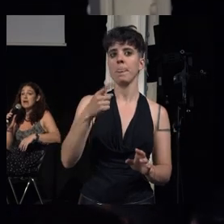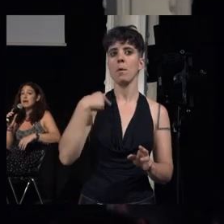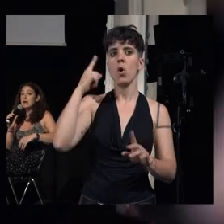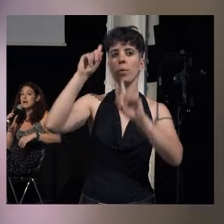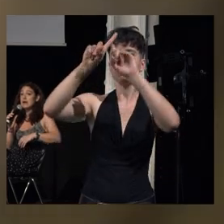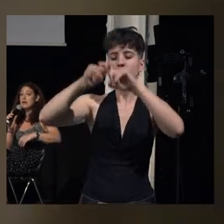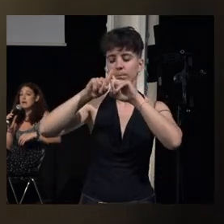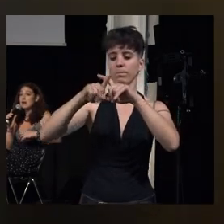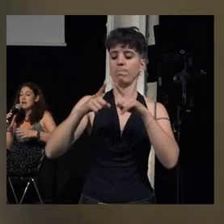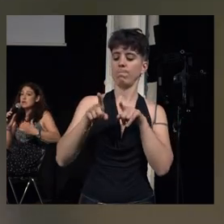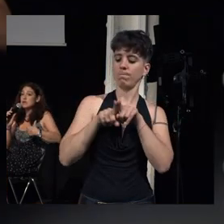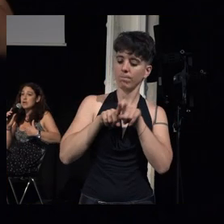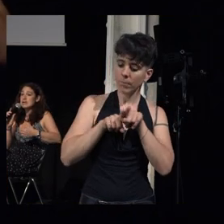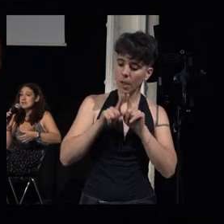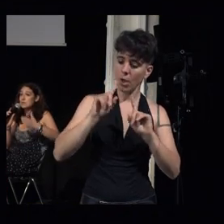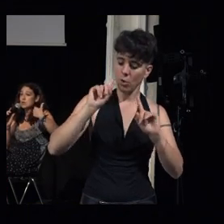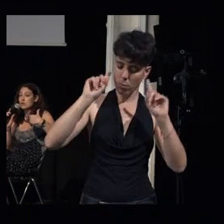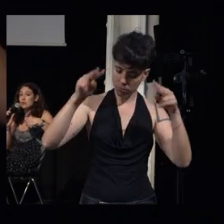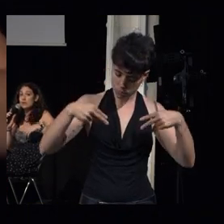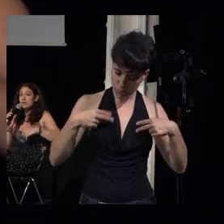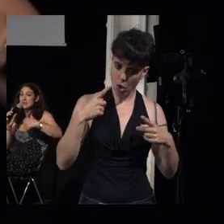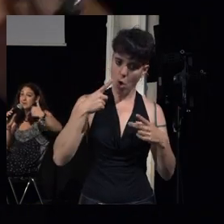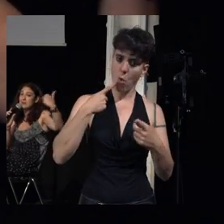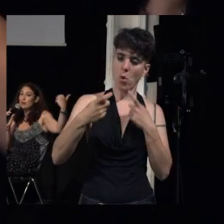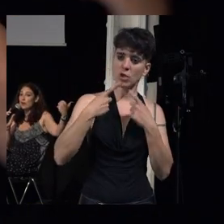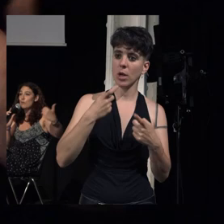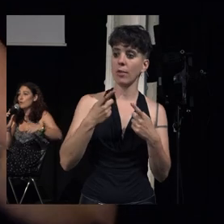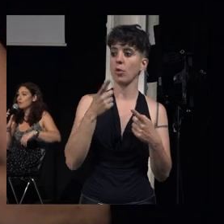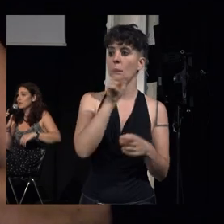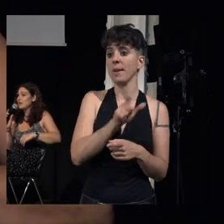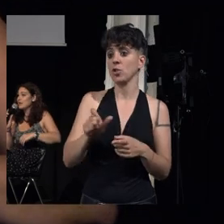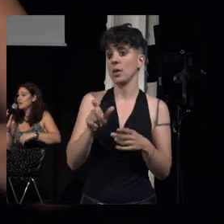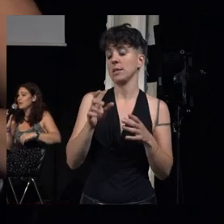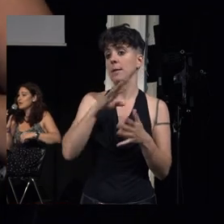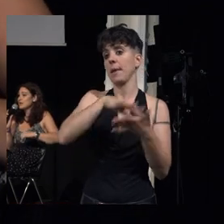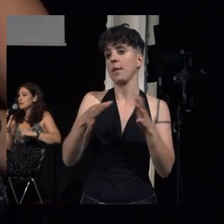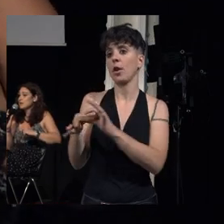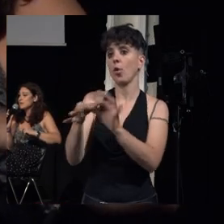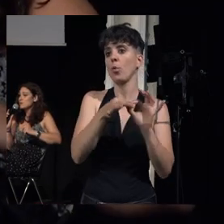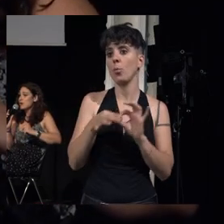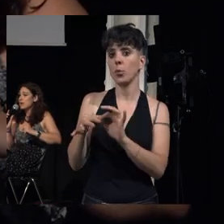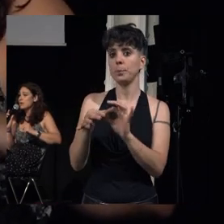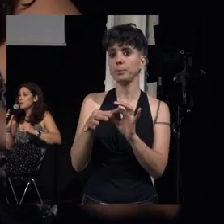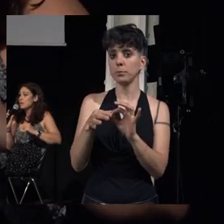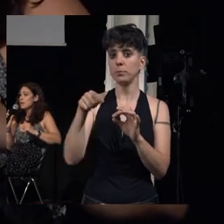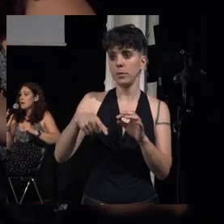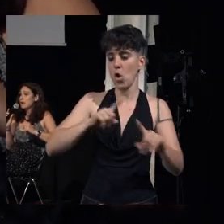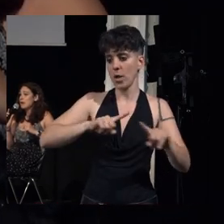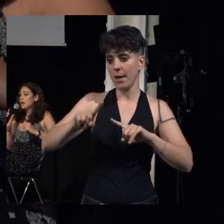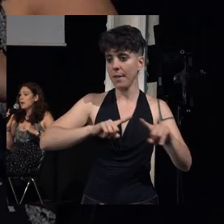también aquellas personas que estamos o desde Barcelona en Común, ¿no? que estamos